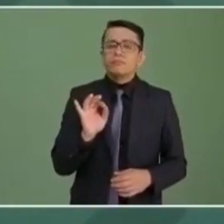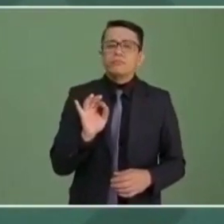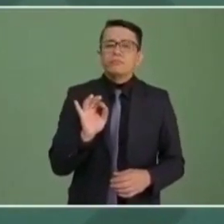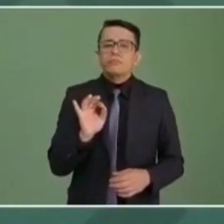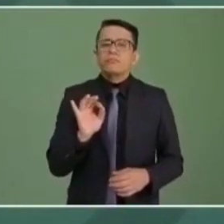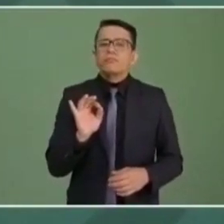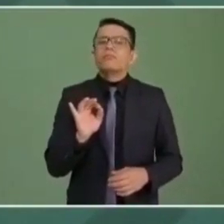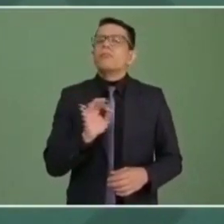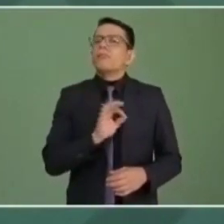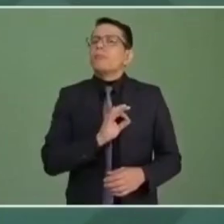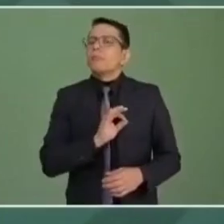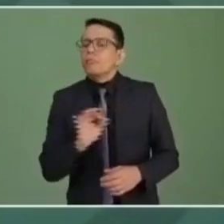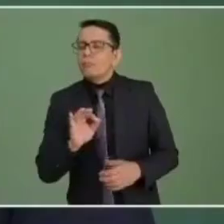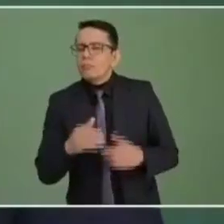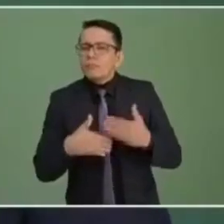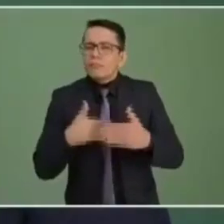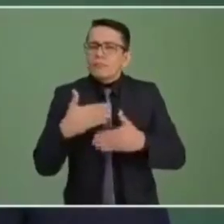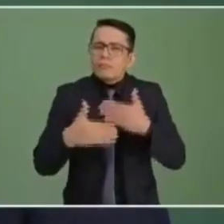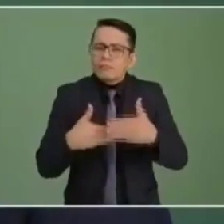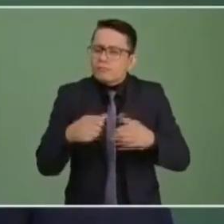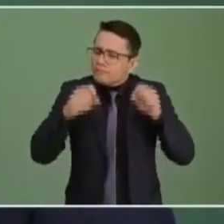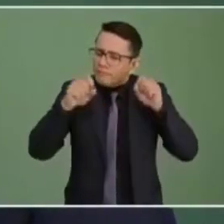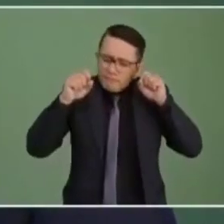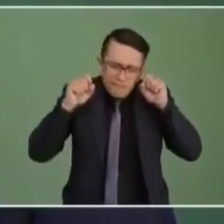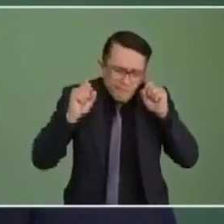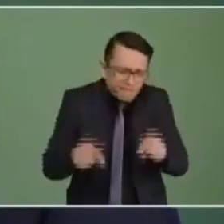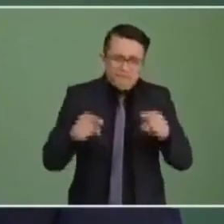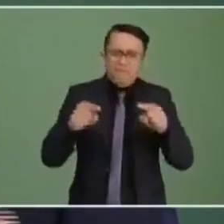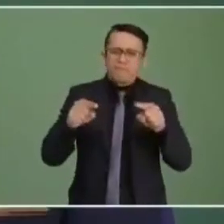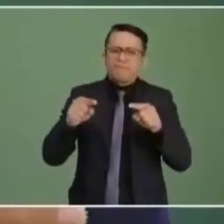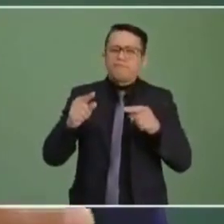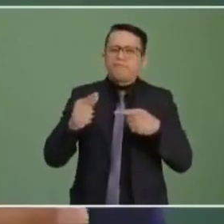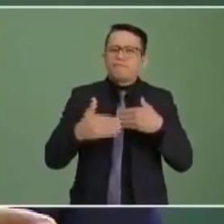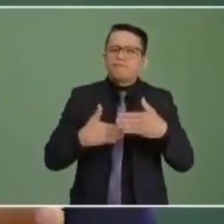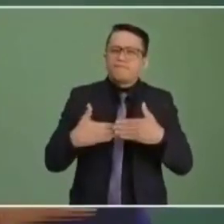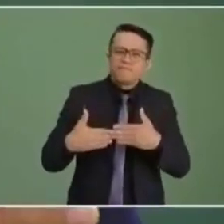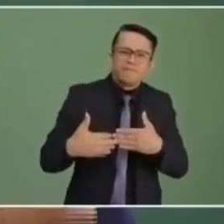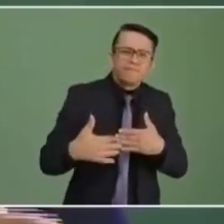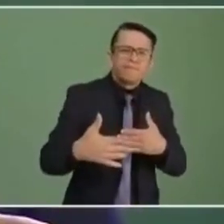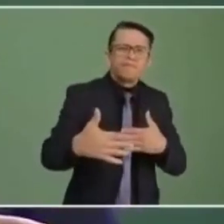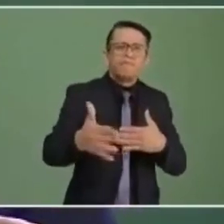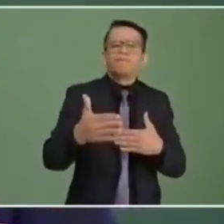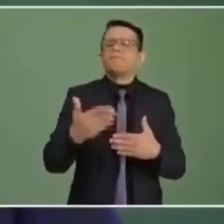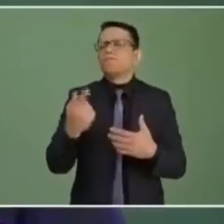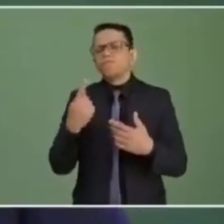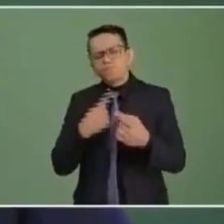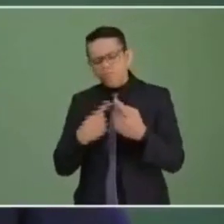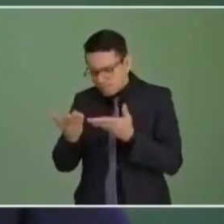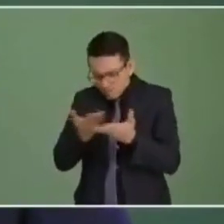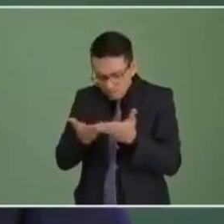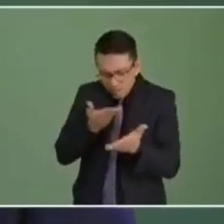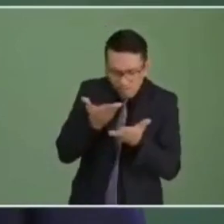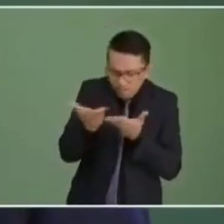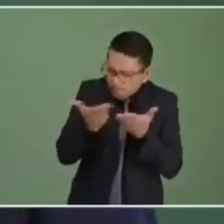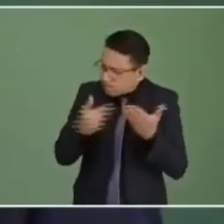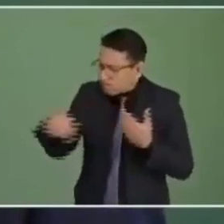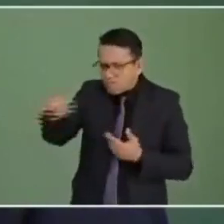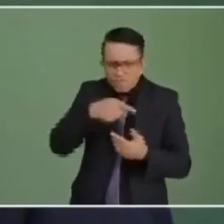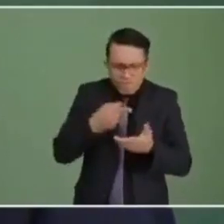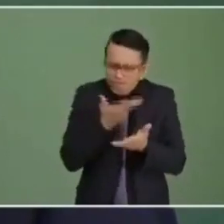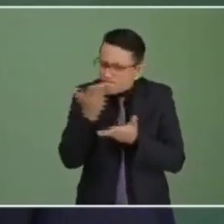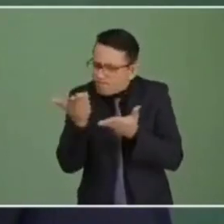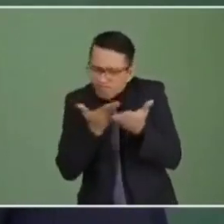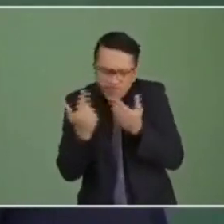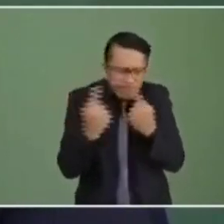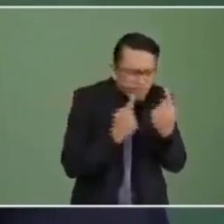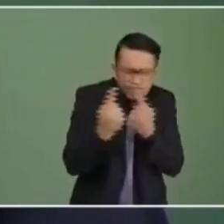que sea el pueblo el que tenga la última palabra. O sea, cuando se haga la consulta, ¿sí?, que el